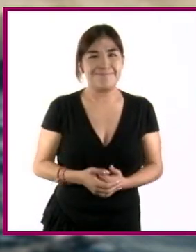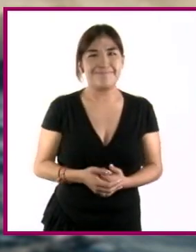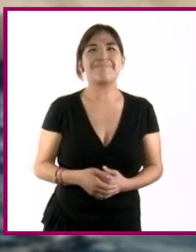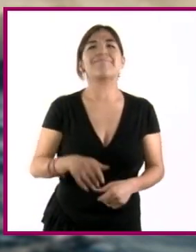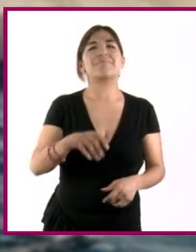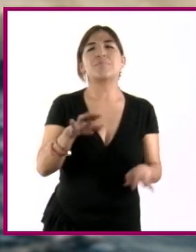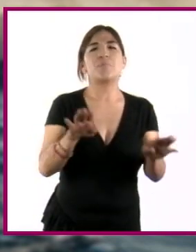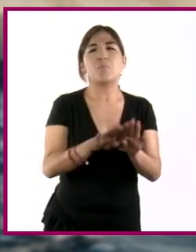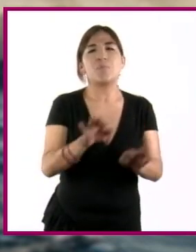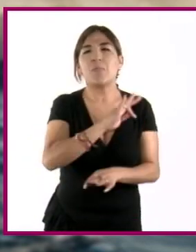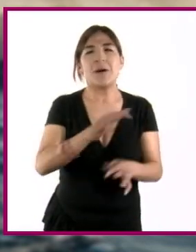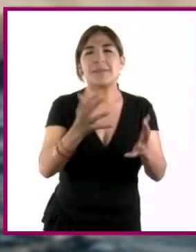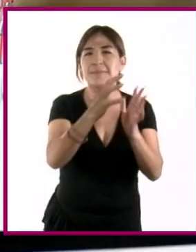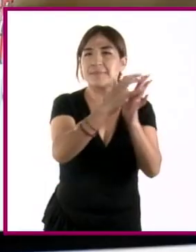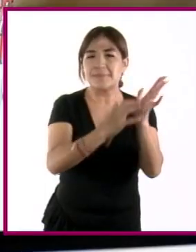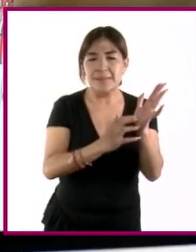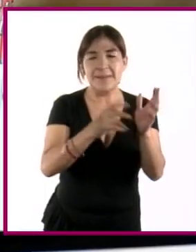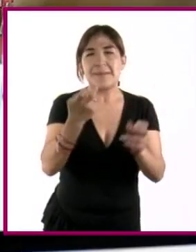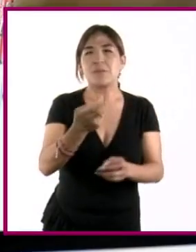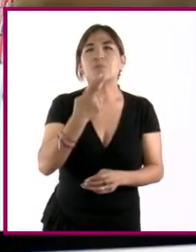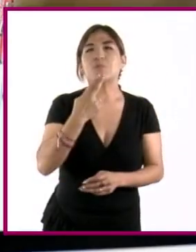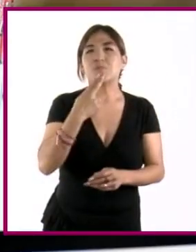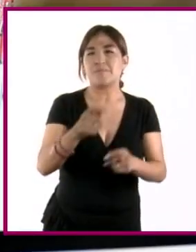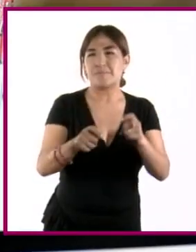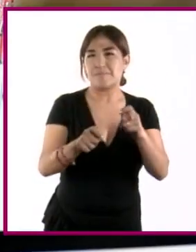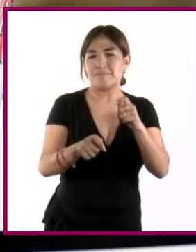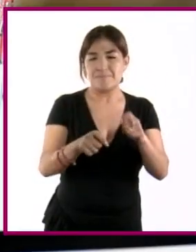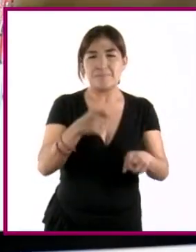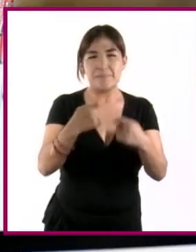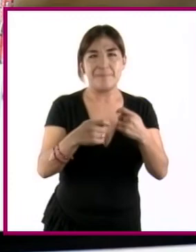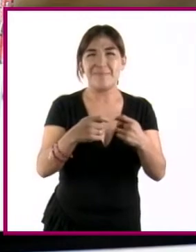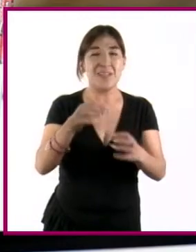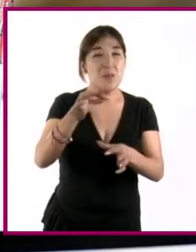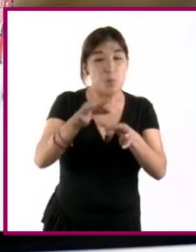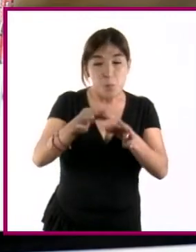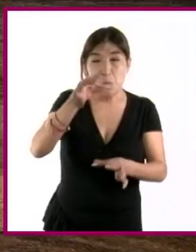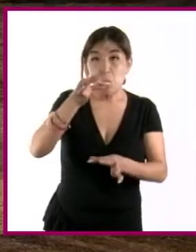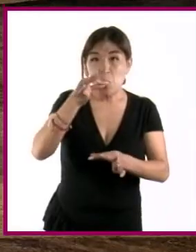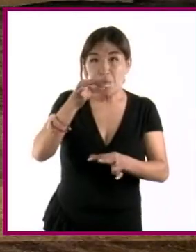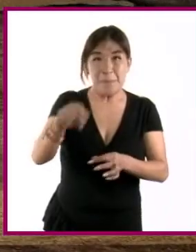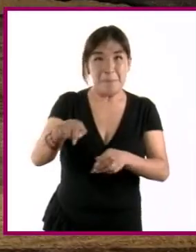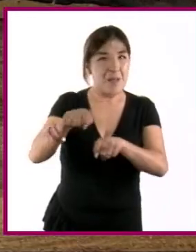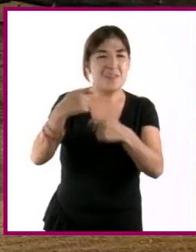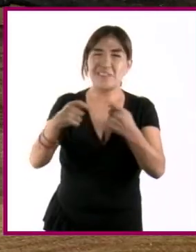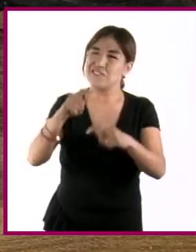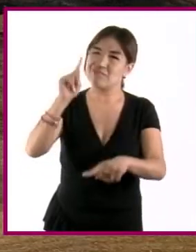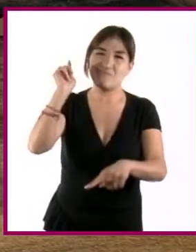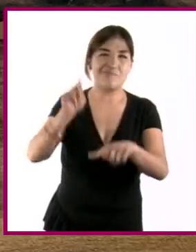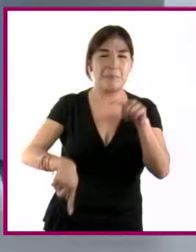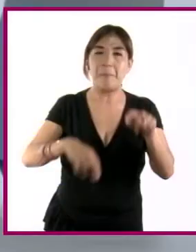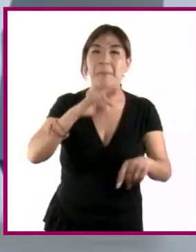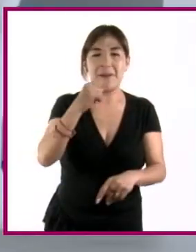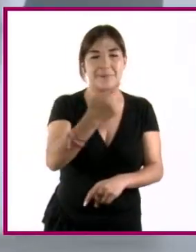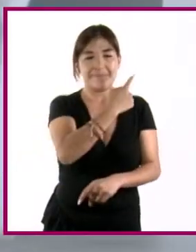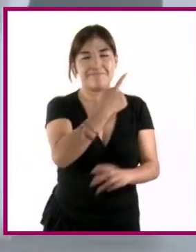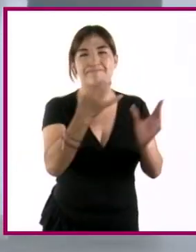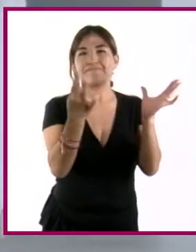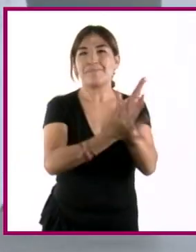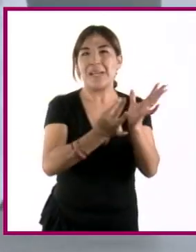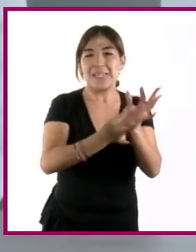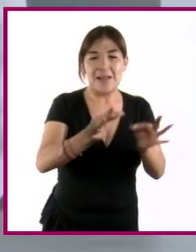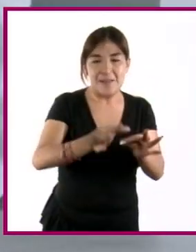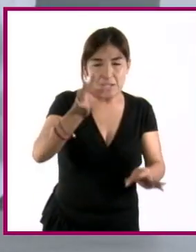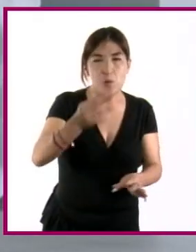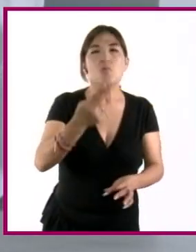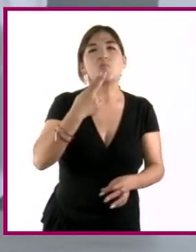el consumo de plásticos? Eliminar el uso de popotes de plástico. Son preferibles los de metal. Utilizar bolsas